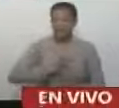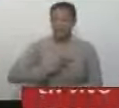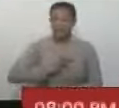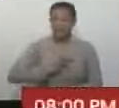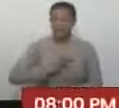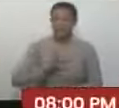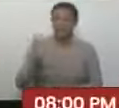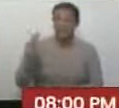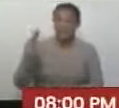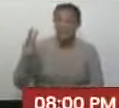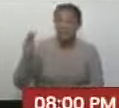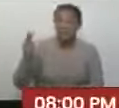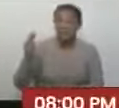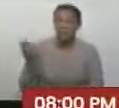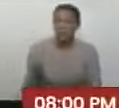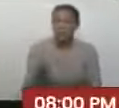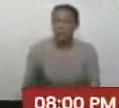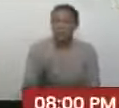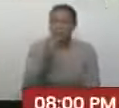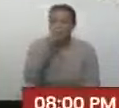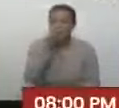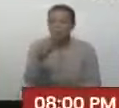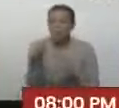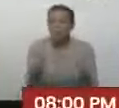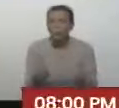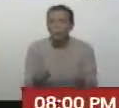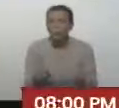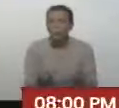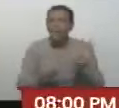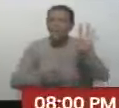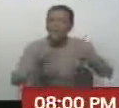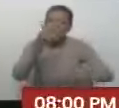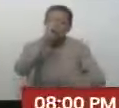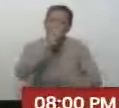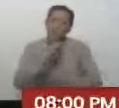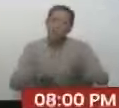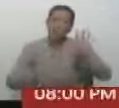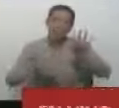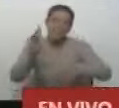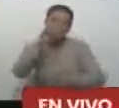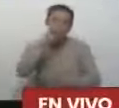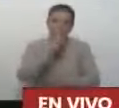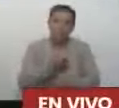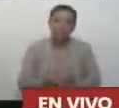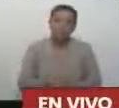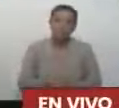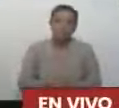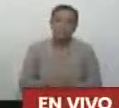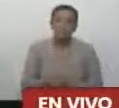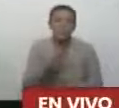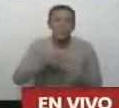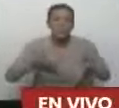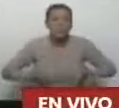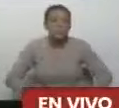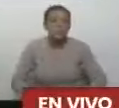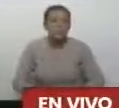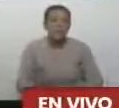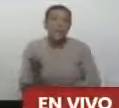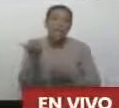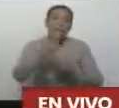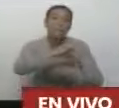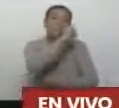Samuel? ¿Y usted? ¿Tú ya tienes cuántos años? Acabo de cumplir 15. 15 años. ¿Dónde naciste? En